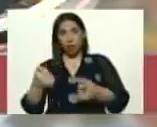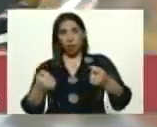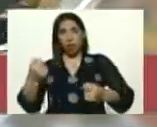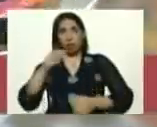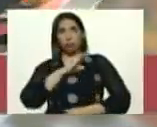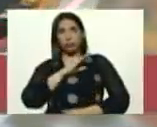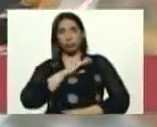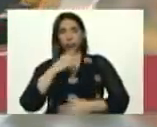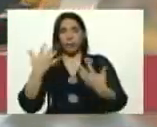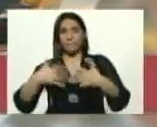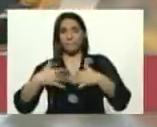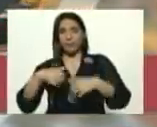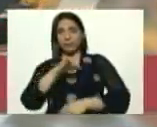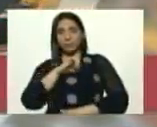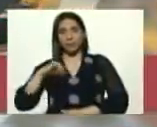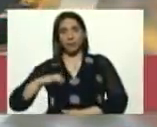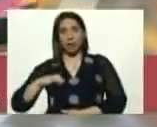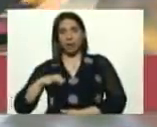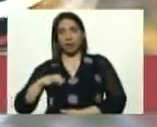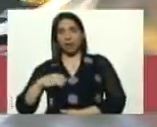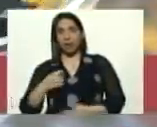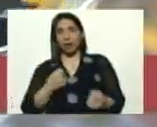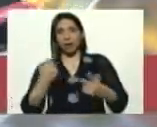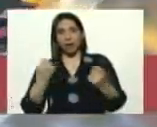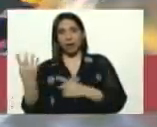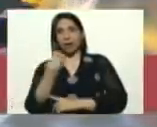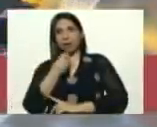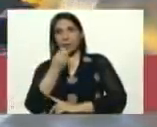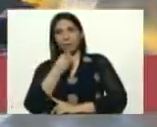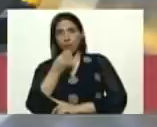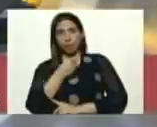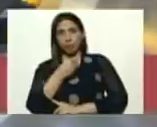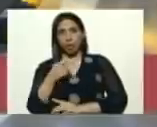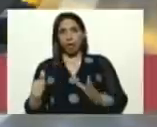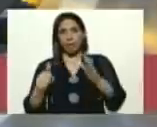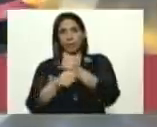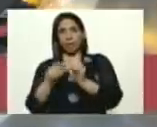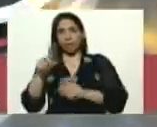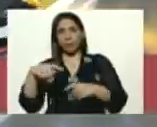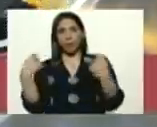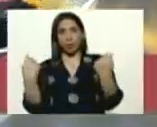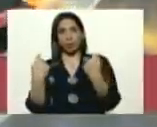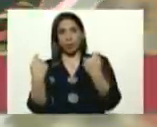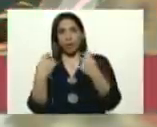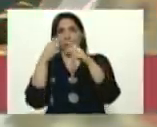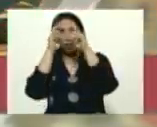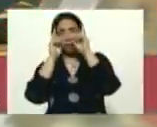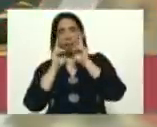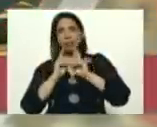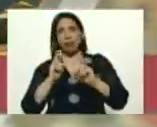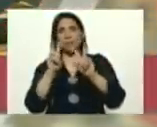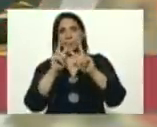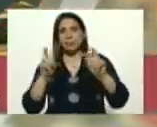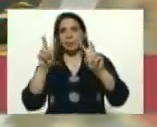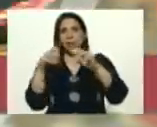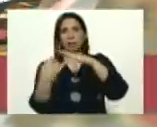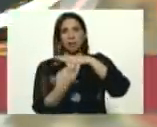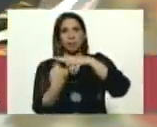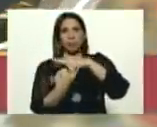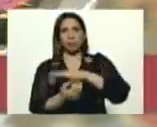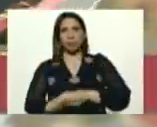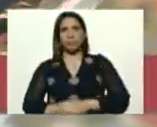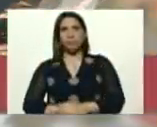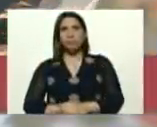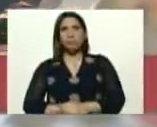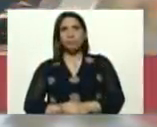de una empresa privada de alimentos. Fue captado también en jornadas de despistaje institucional.